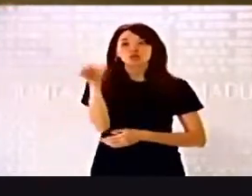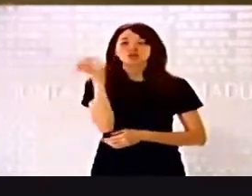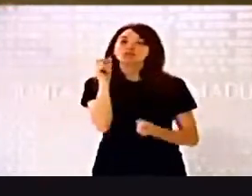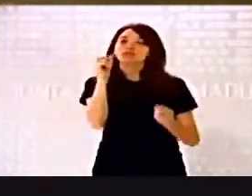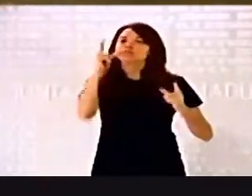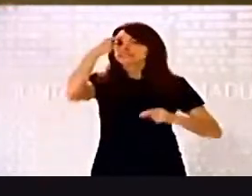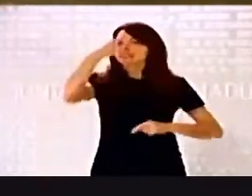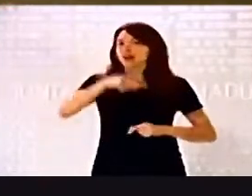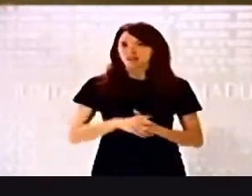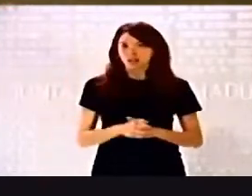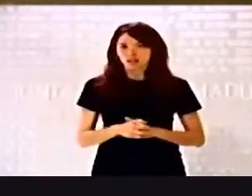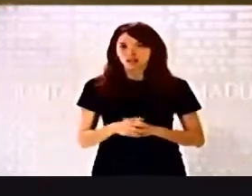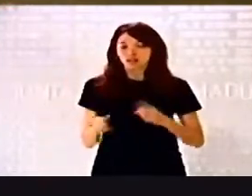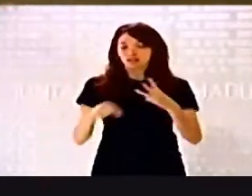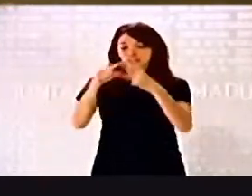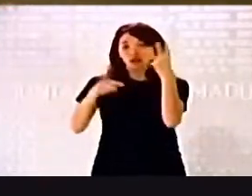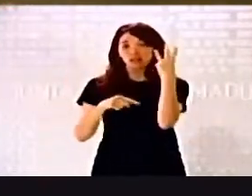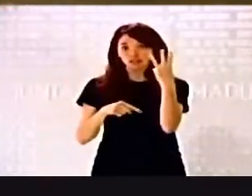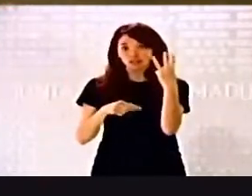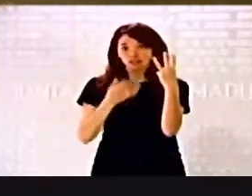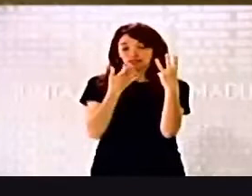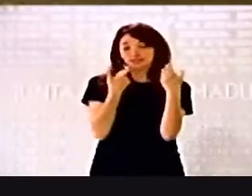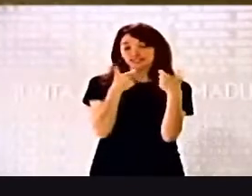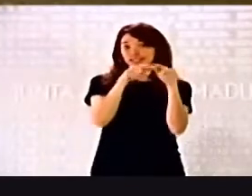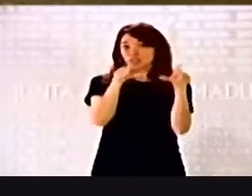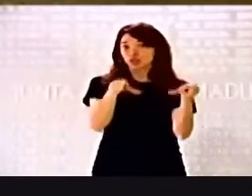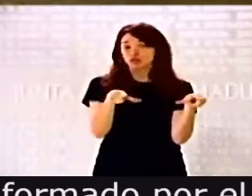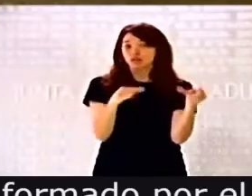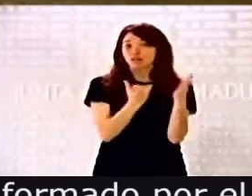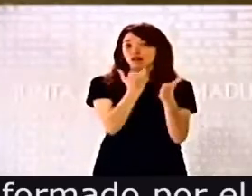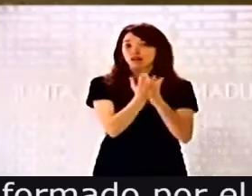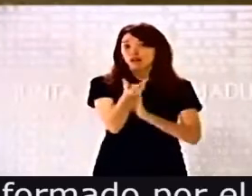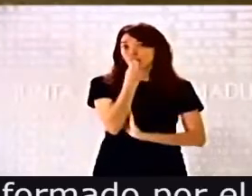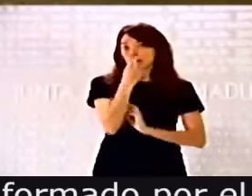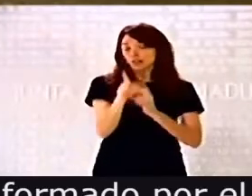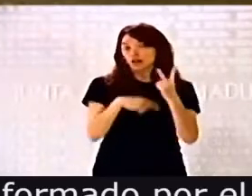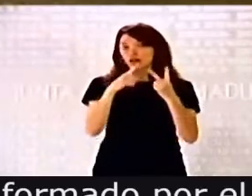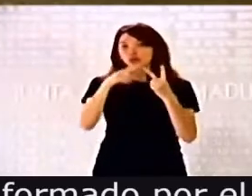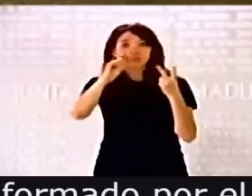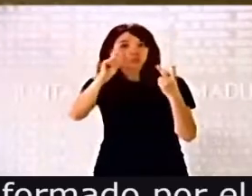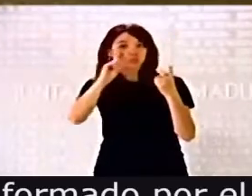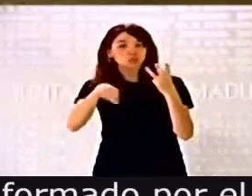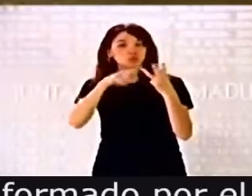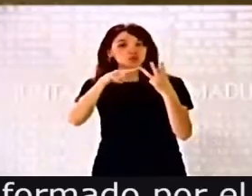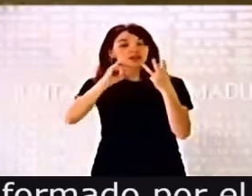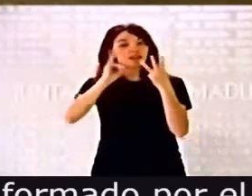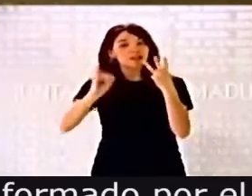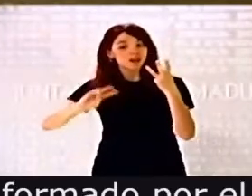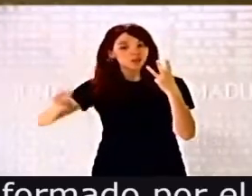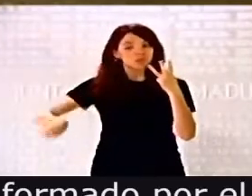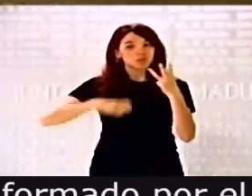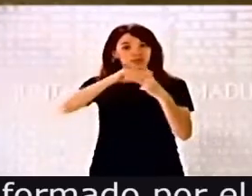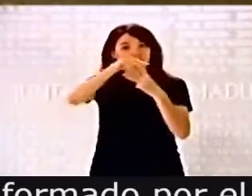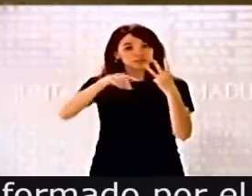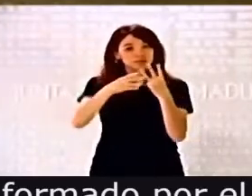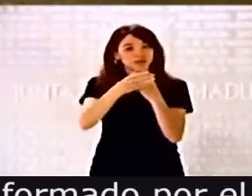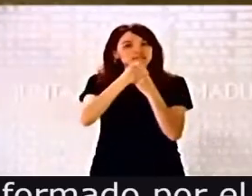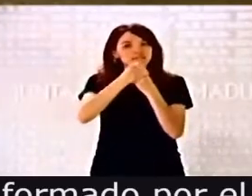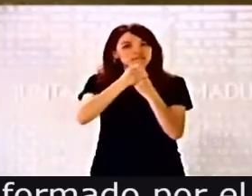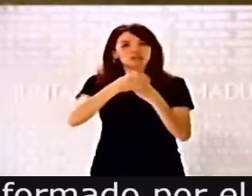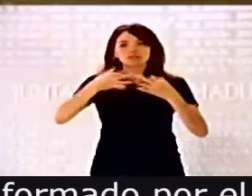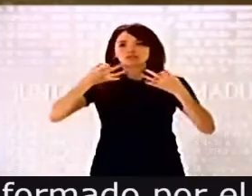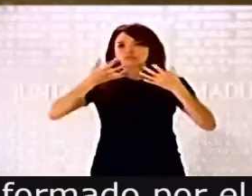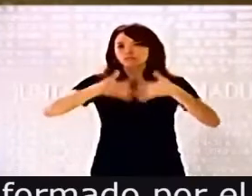el tridente formado por el sector agroalimentario, el turismo y las energías renovables son un